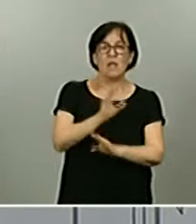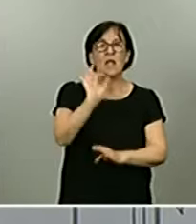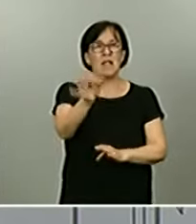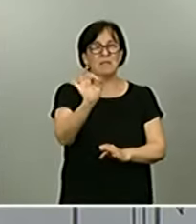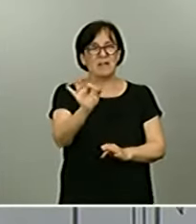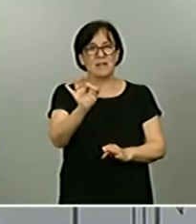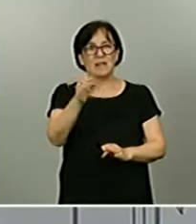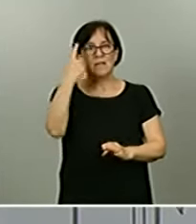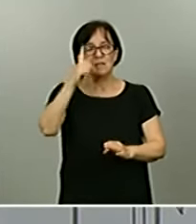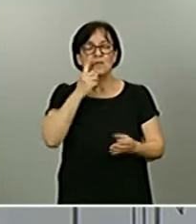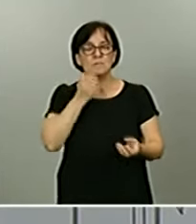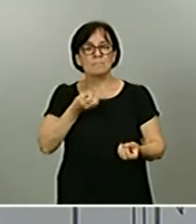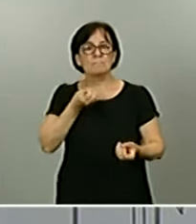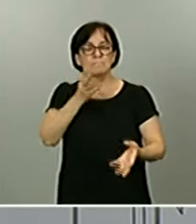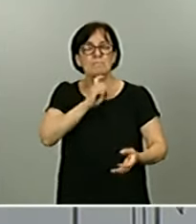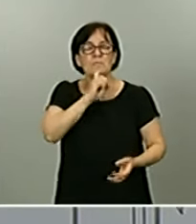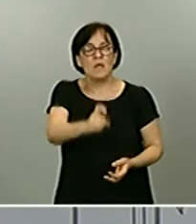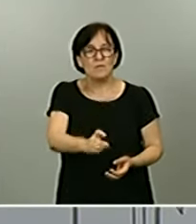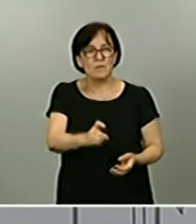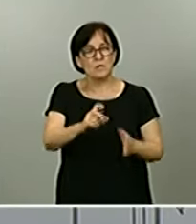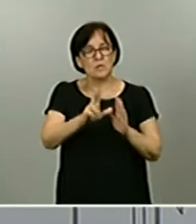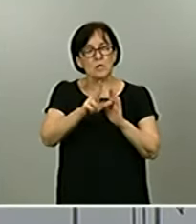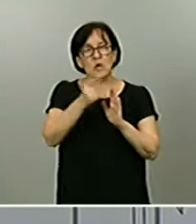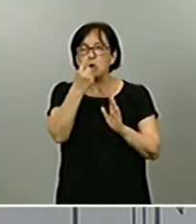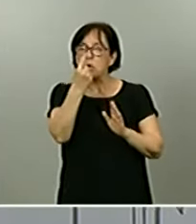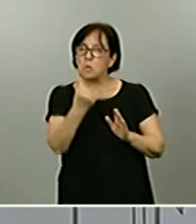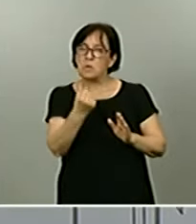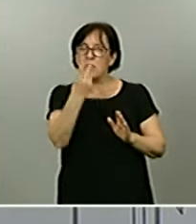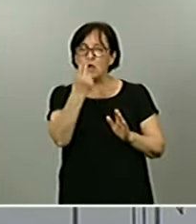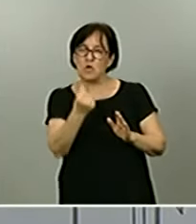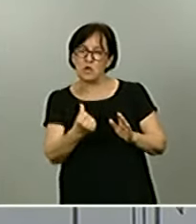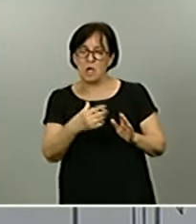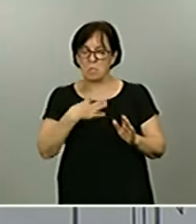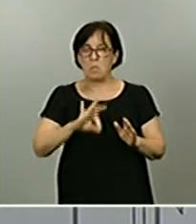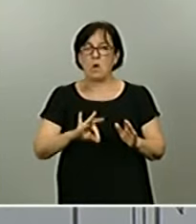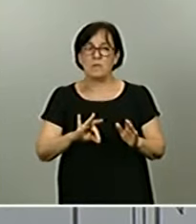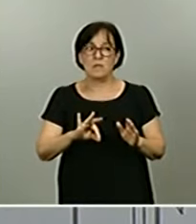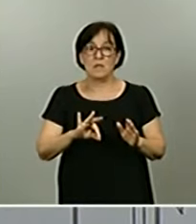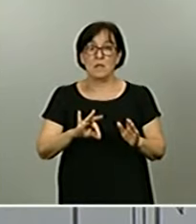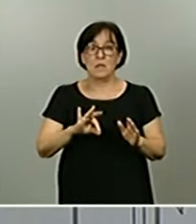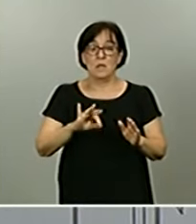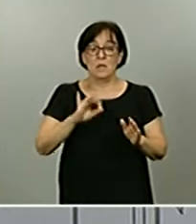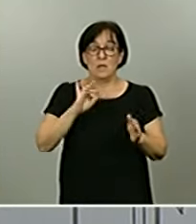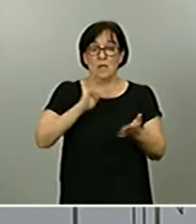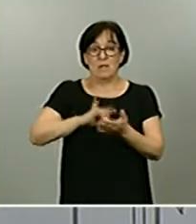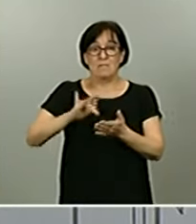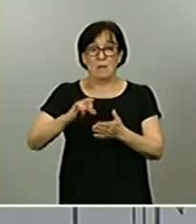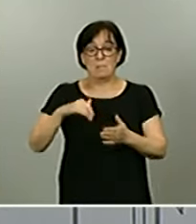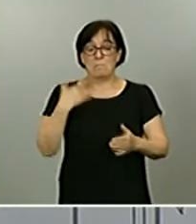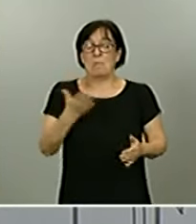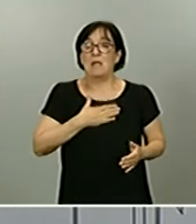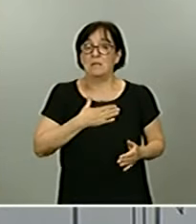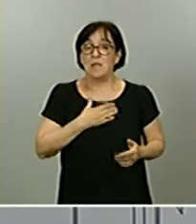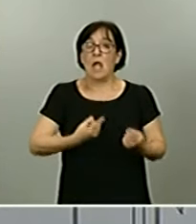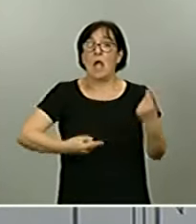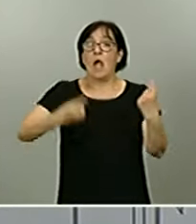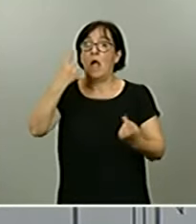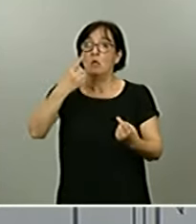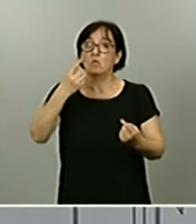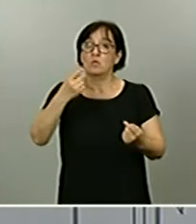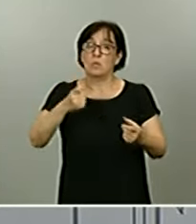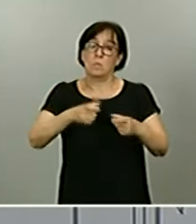notificaciones tardan todavía un poquito, 1 o 2 días en llegar. Puede ser que con fecha de los últimos 7 días, mañana, tengamos alguno más. Pero lo cierto es